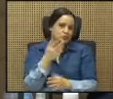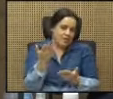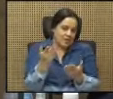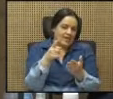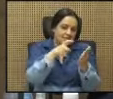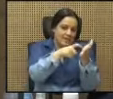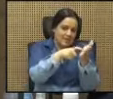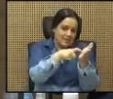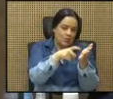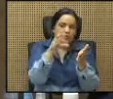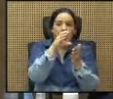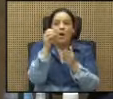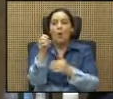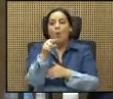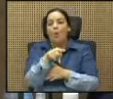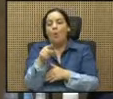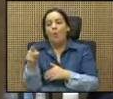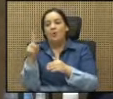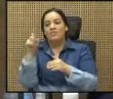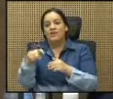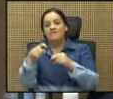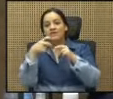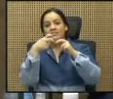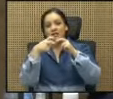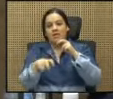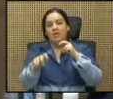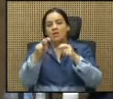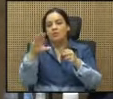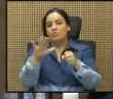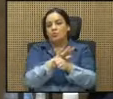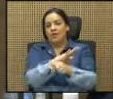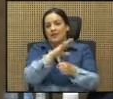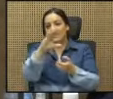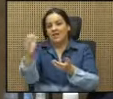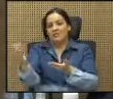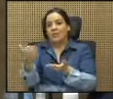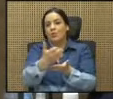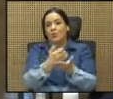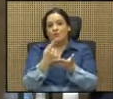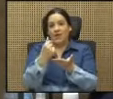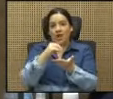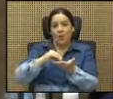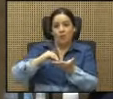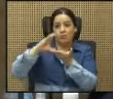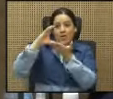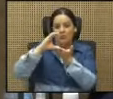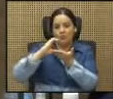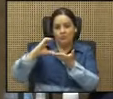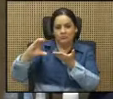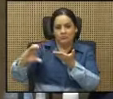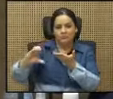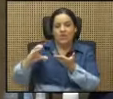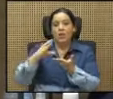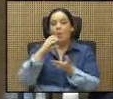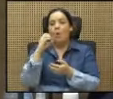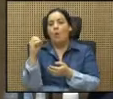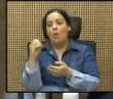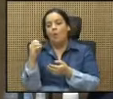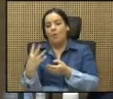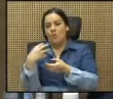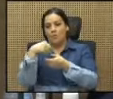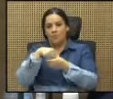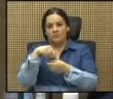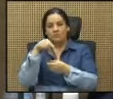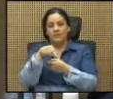si debería transferir únicamente la totalidad de lo recaudado. Además, se estaría tomando en cuenta el valor del